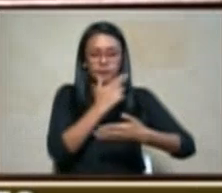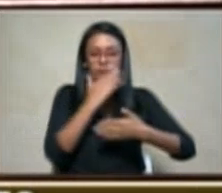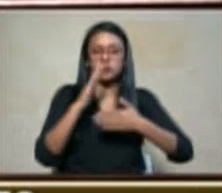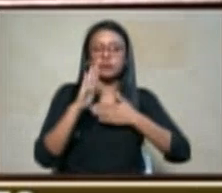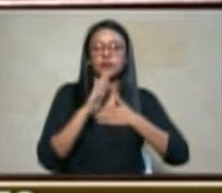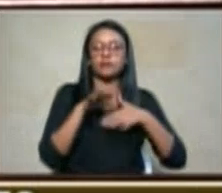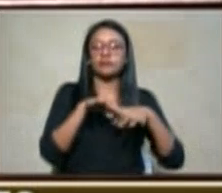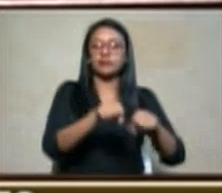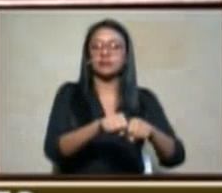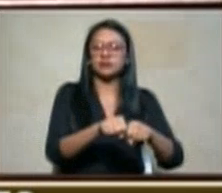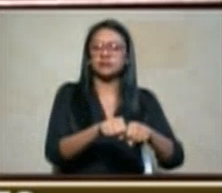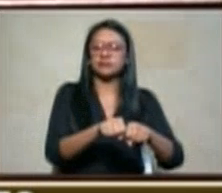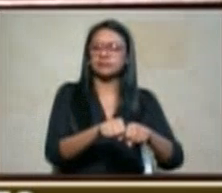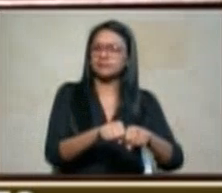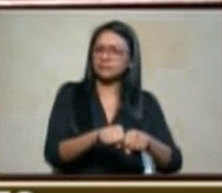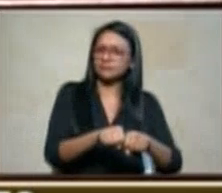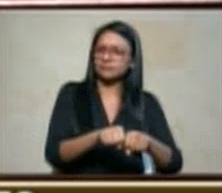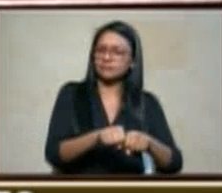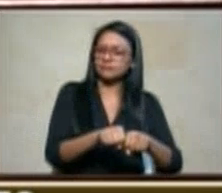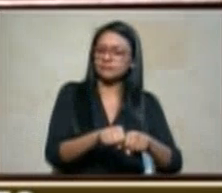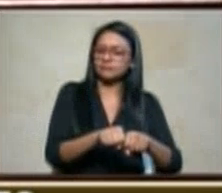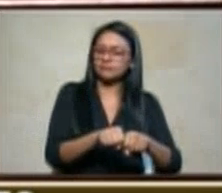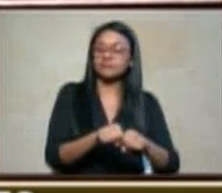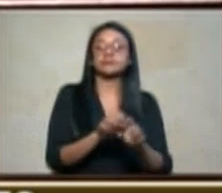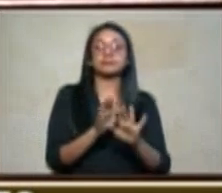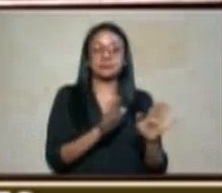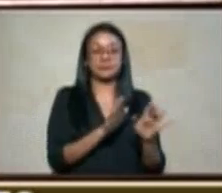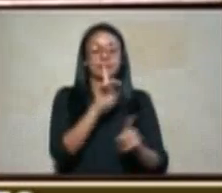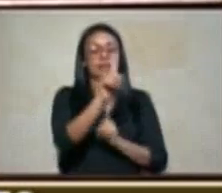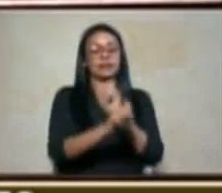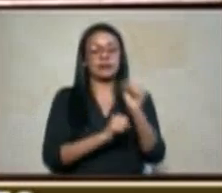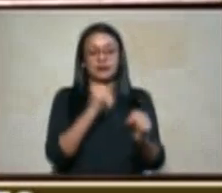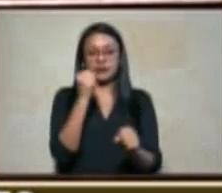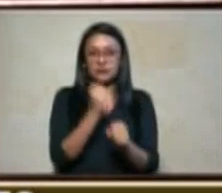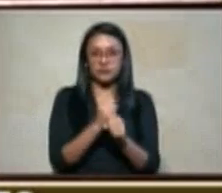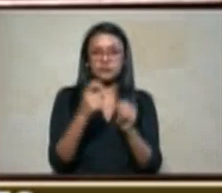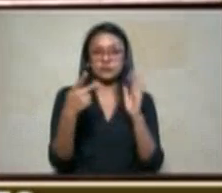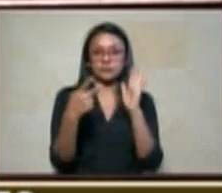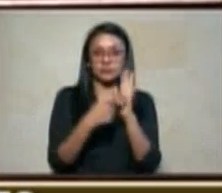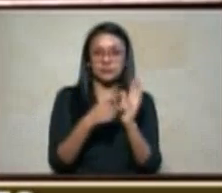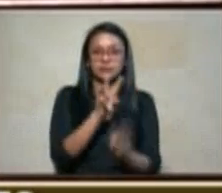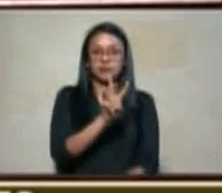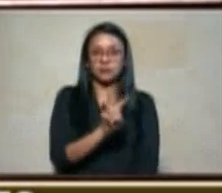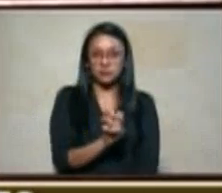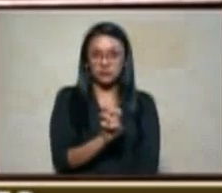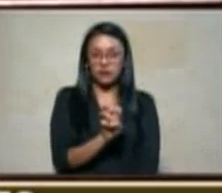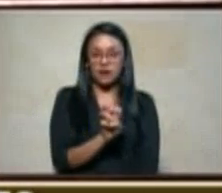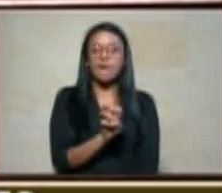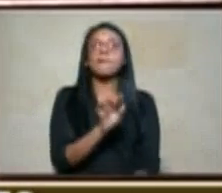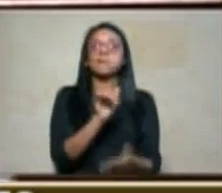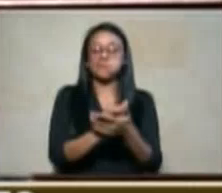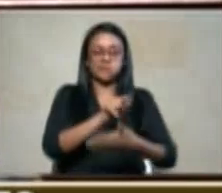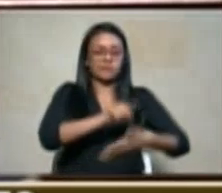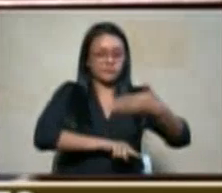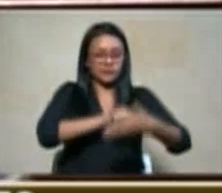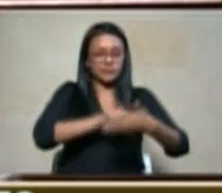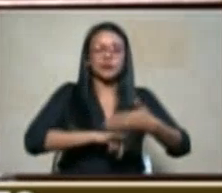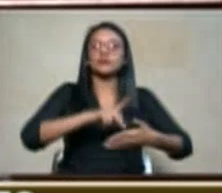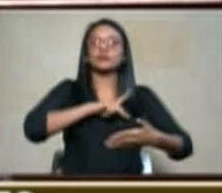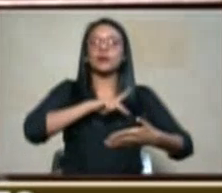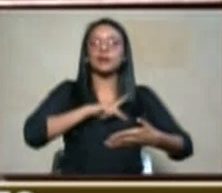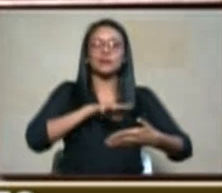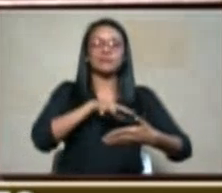compraventa. Y en el año 2008 aparecen firmando